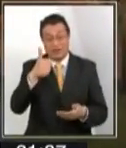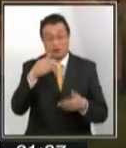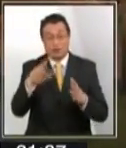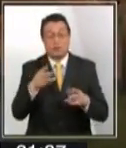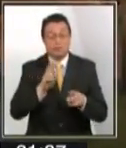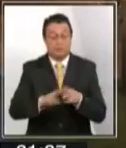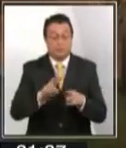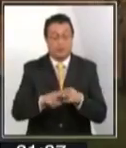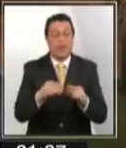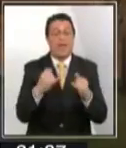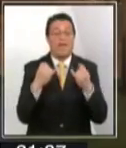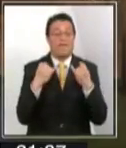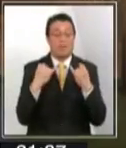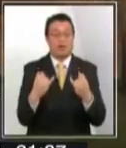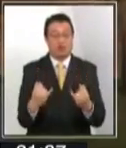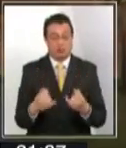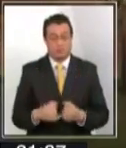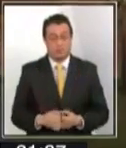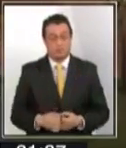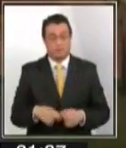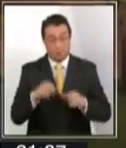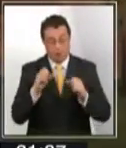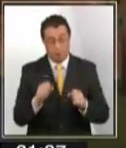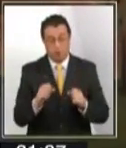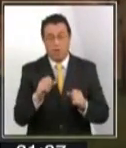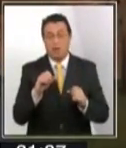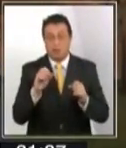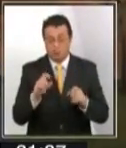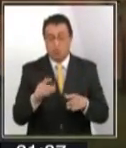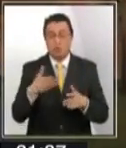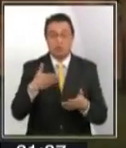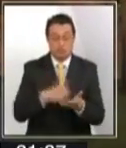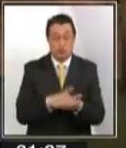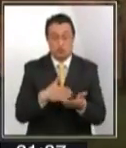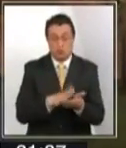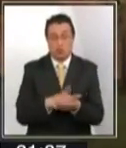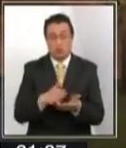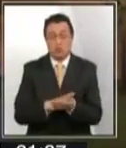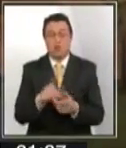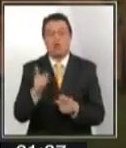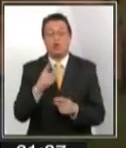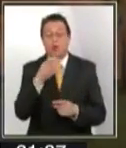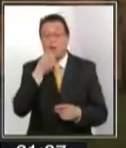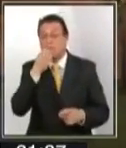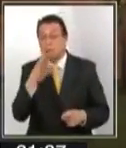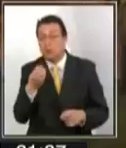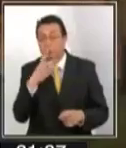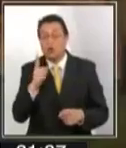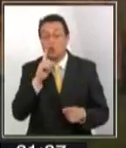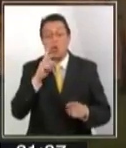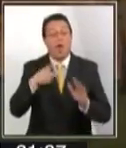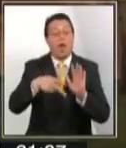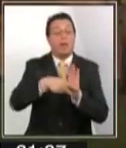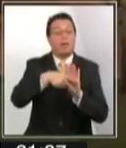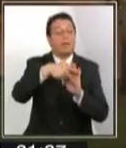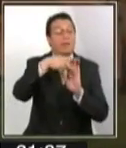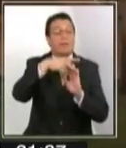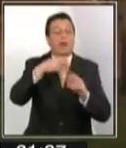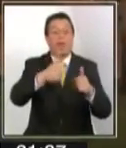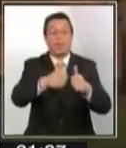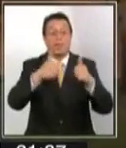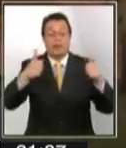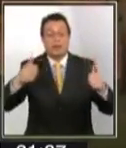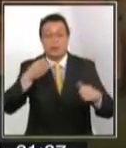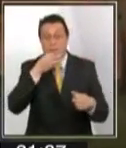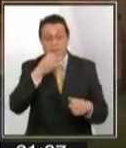esta información. Es decir, pueden haberse producido fallecimientos que no fueron reportados a ningún nivel directivo por